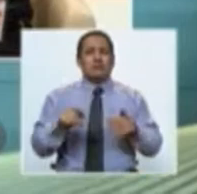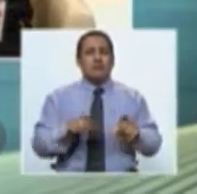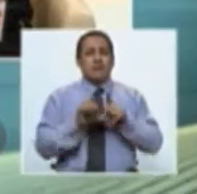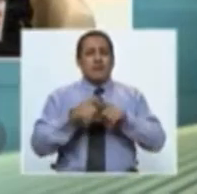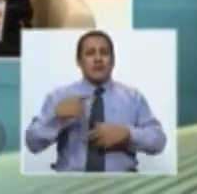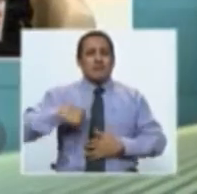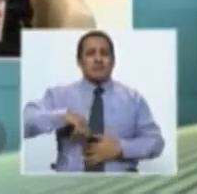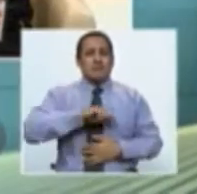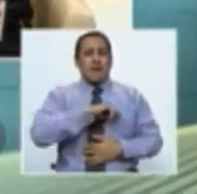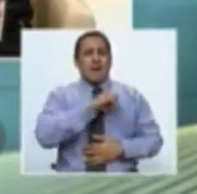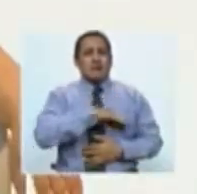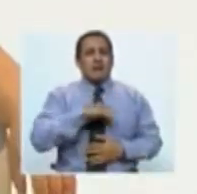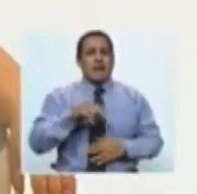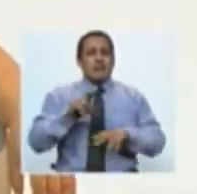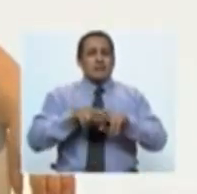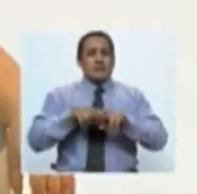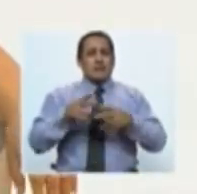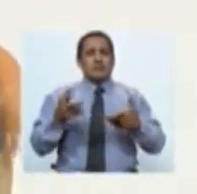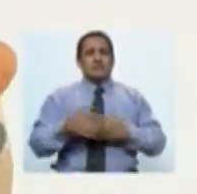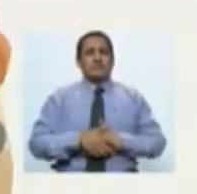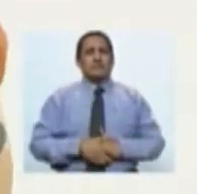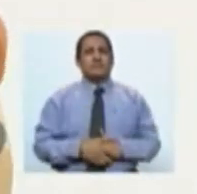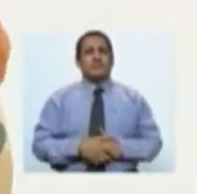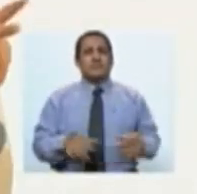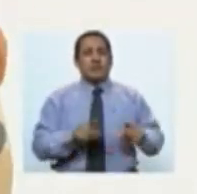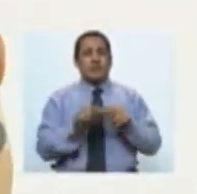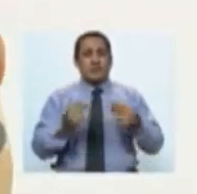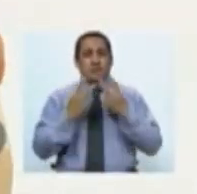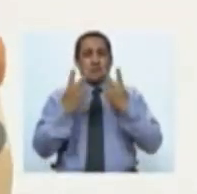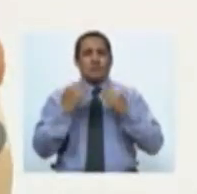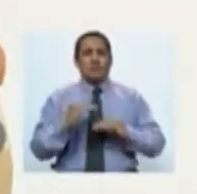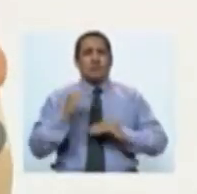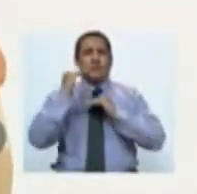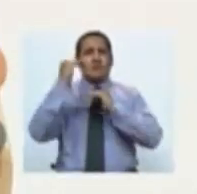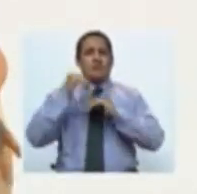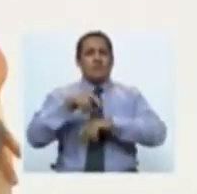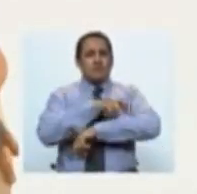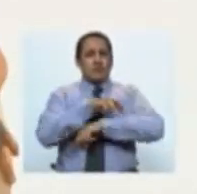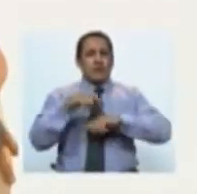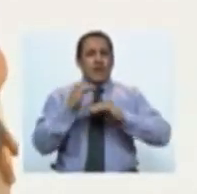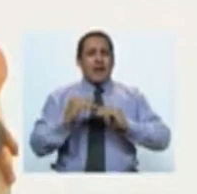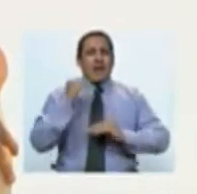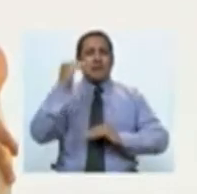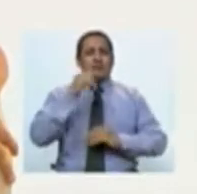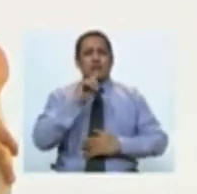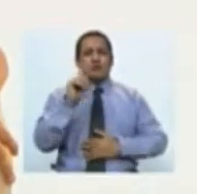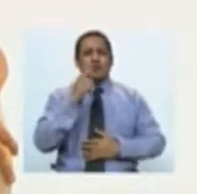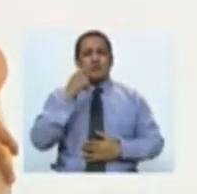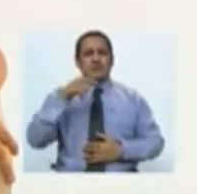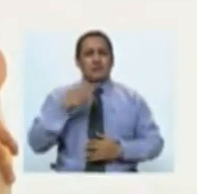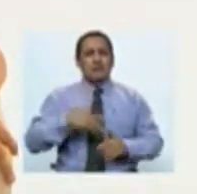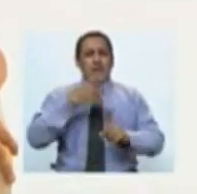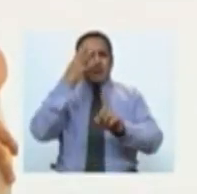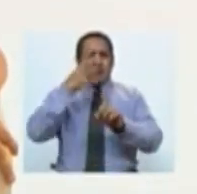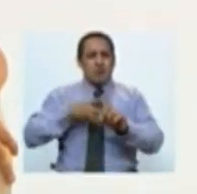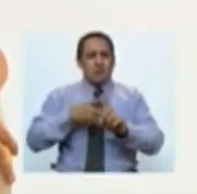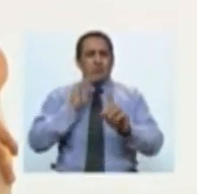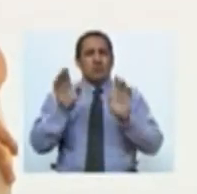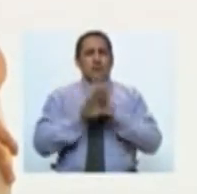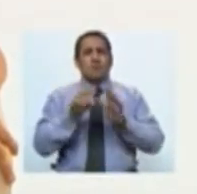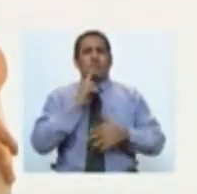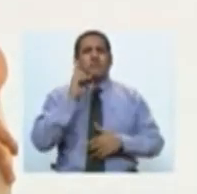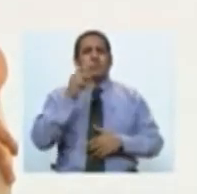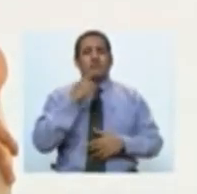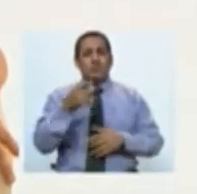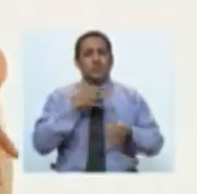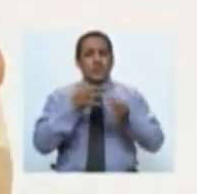cercanos, ¿no? España, Argentina, ¿no? Tenemos que llegar a un nivel profesional tan alto que no sea necesaria esta evaluación del